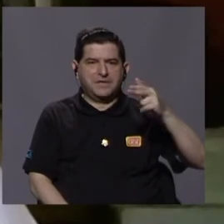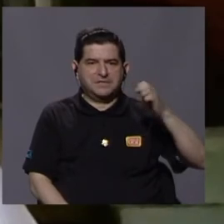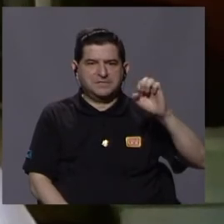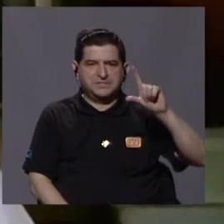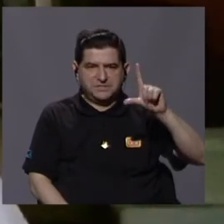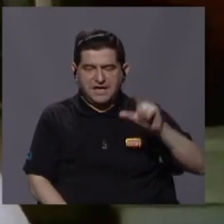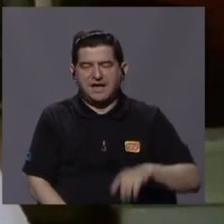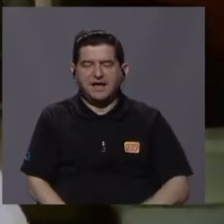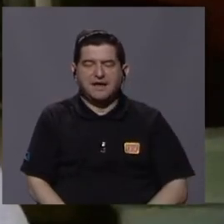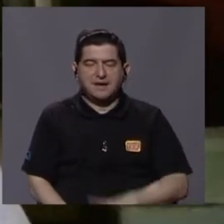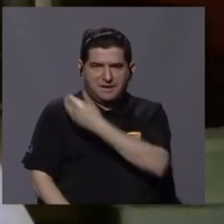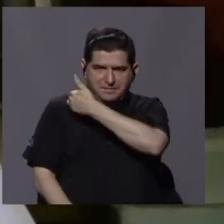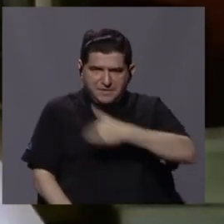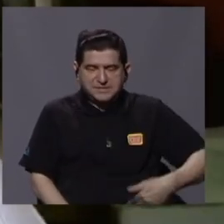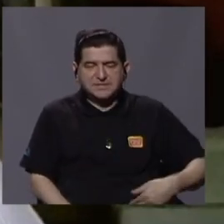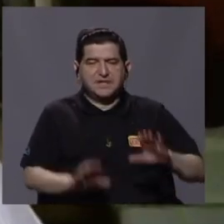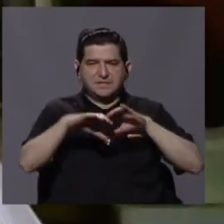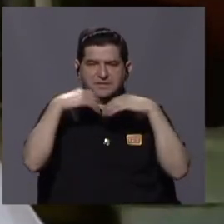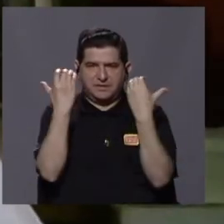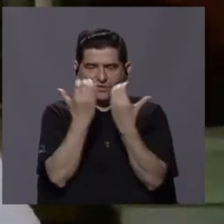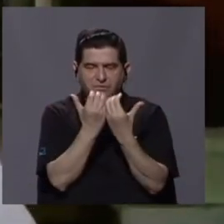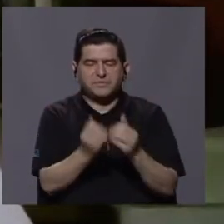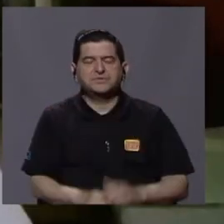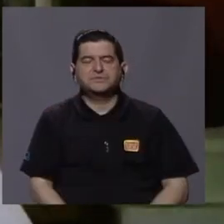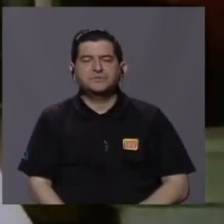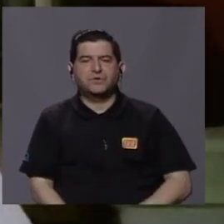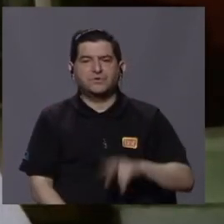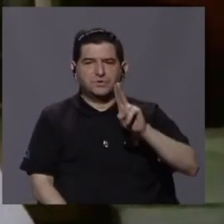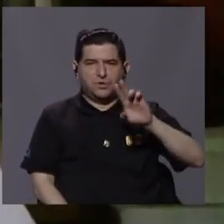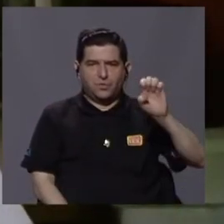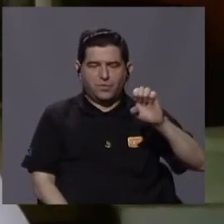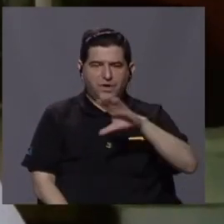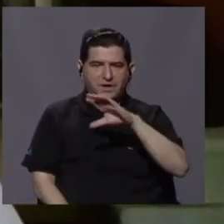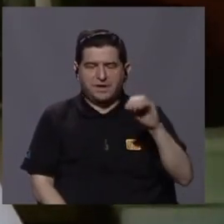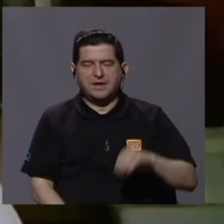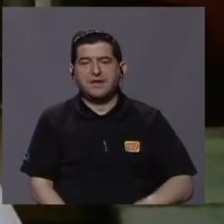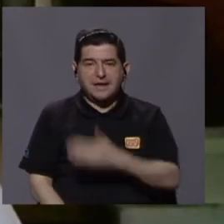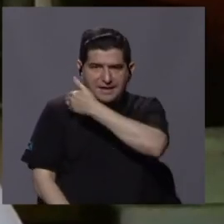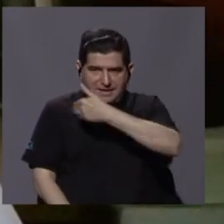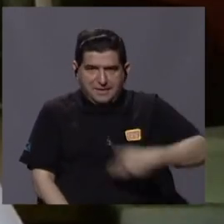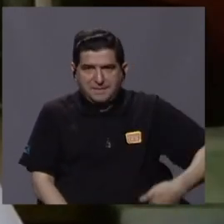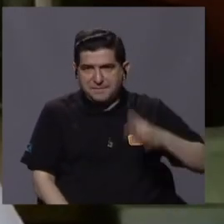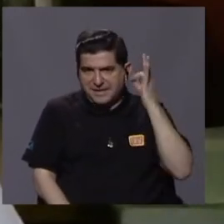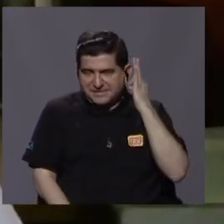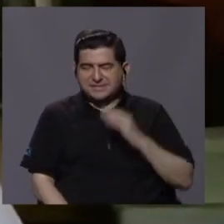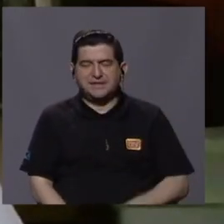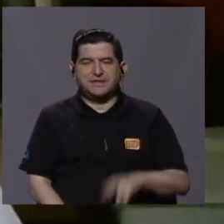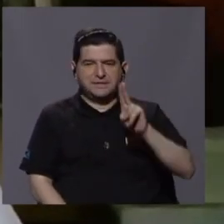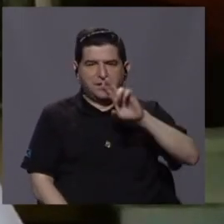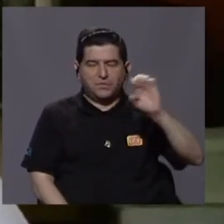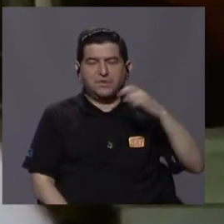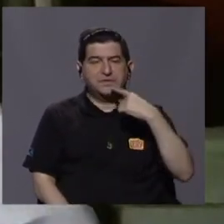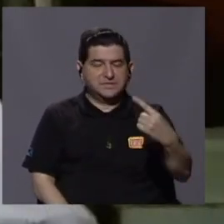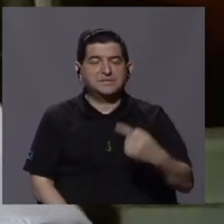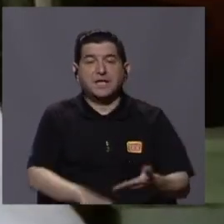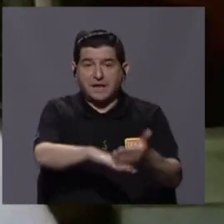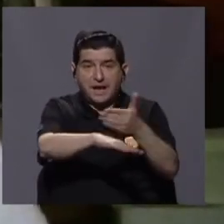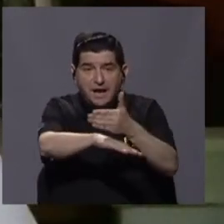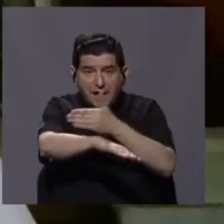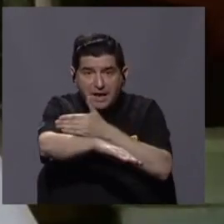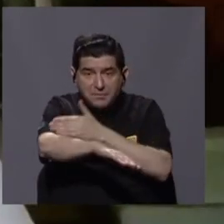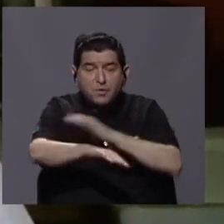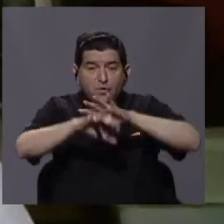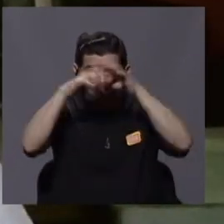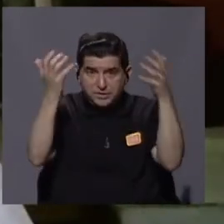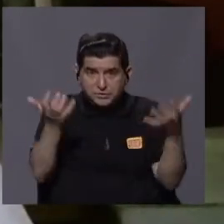font online el presidente de la comisión europea decían la cooperación multilateral para la recuperación global es lo más urgente